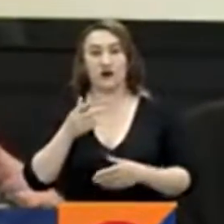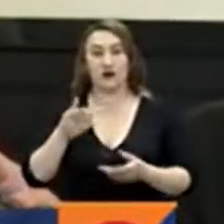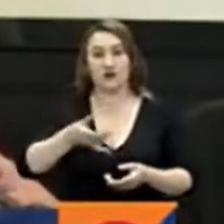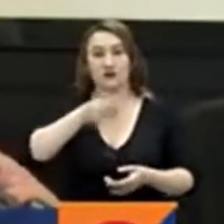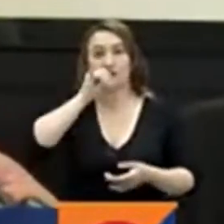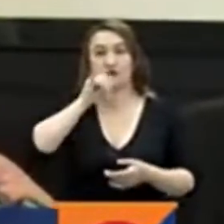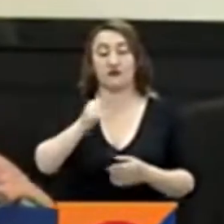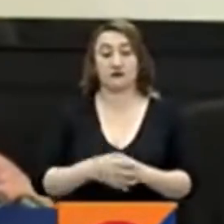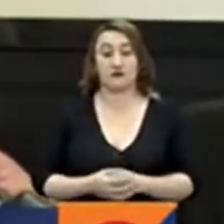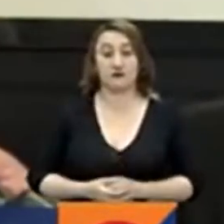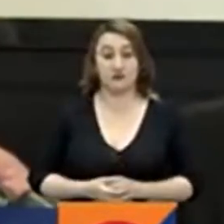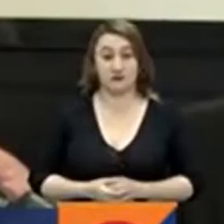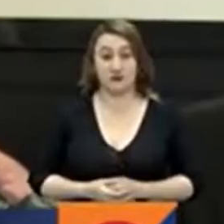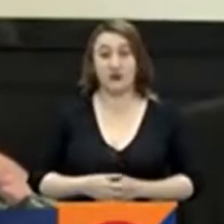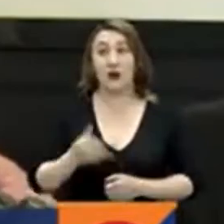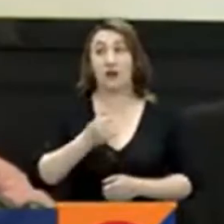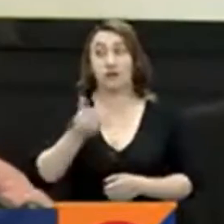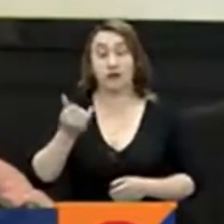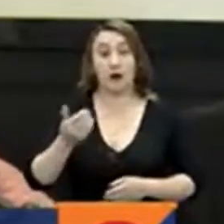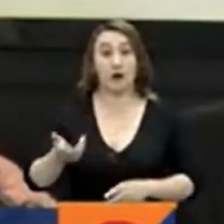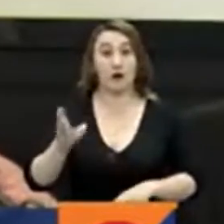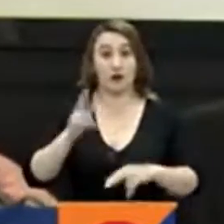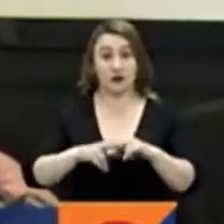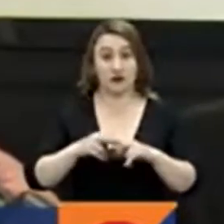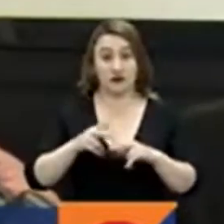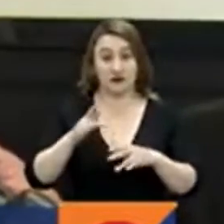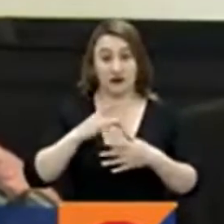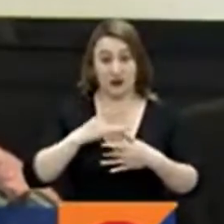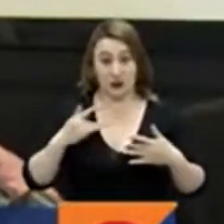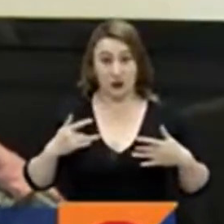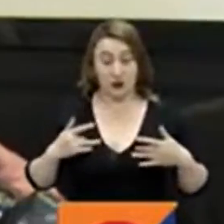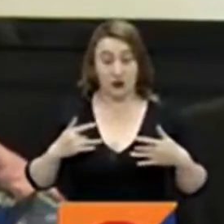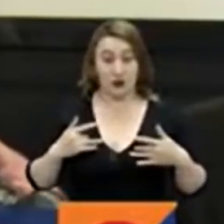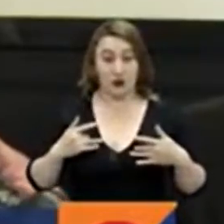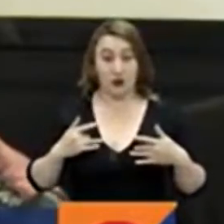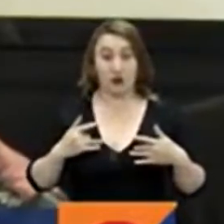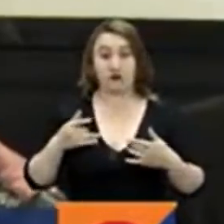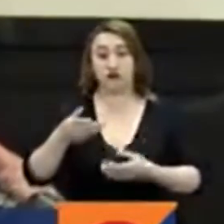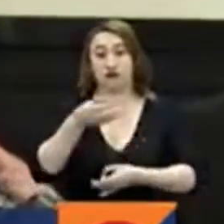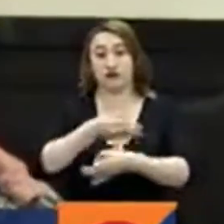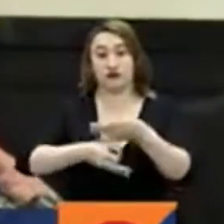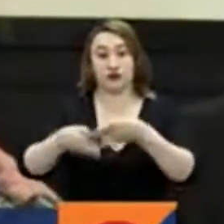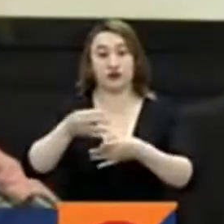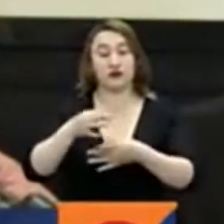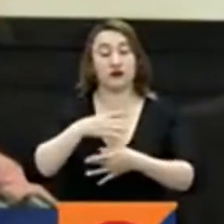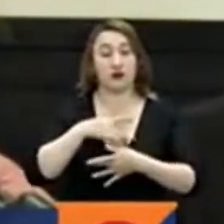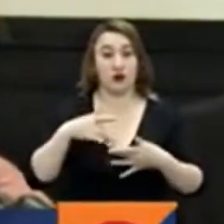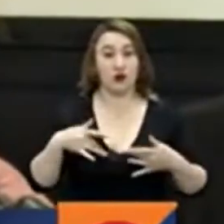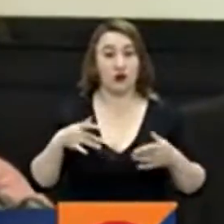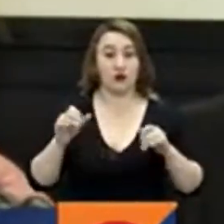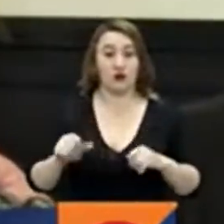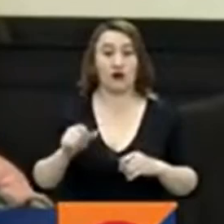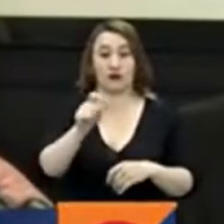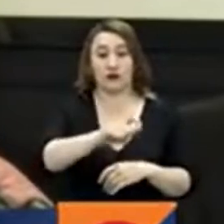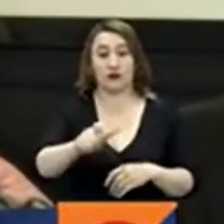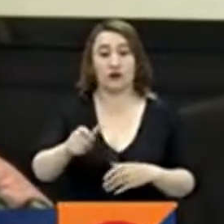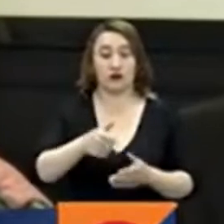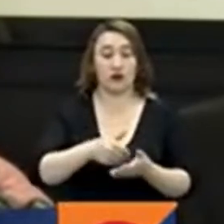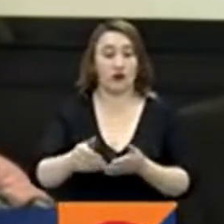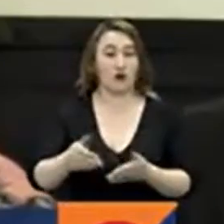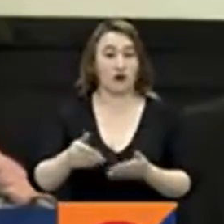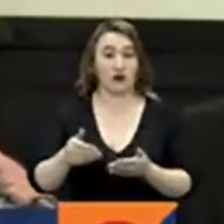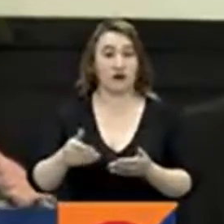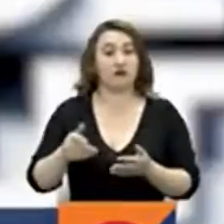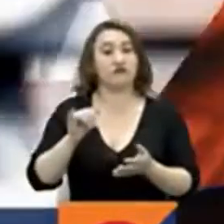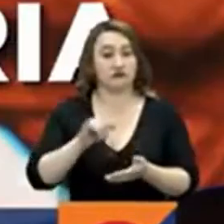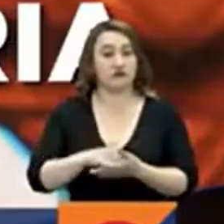a los bienes que están gravados con un impuesto saludable existen sustitutos saludables que el consumidor pueda reemplazar por los